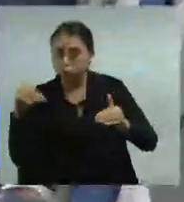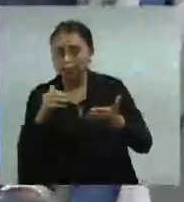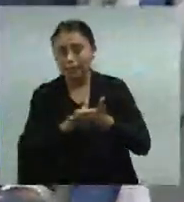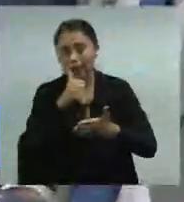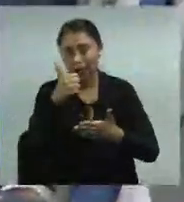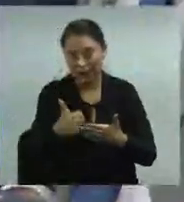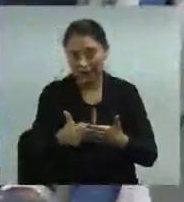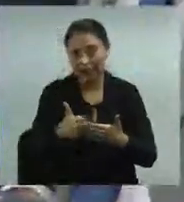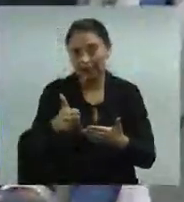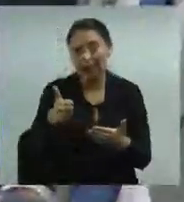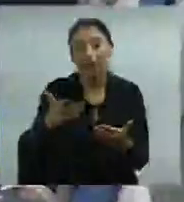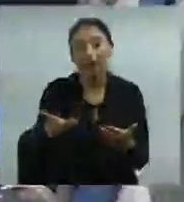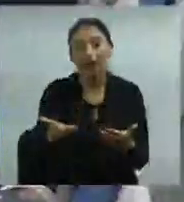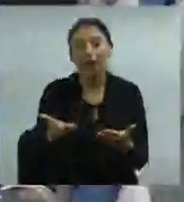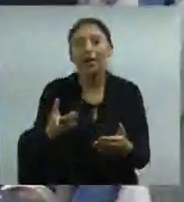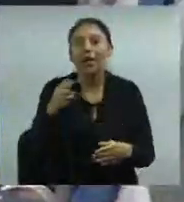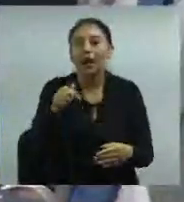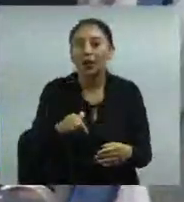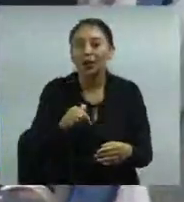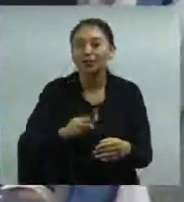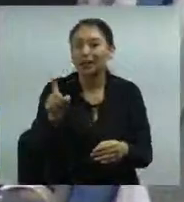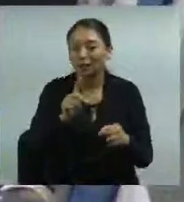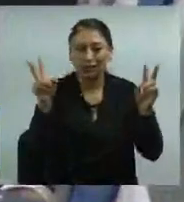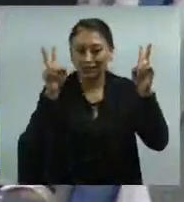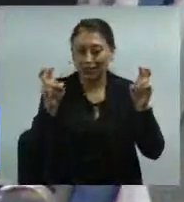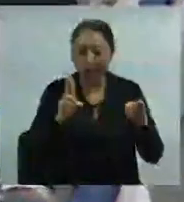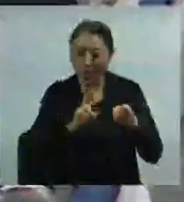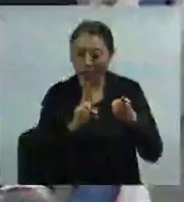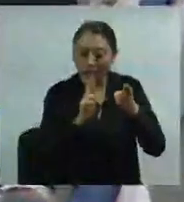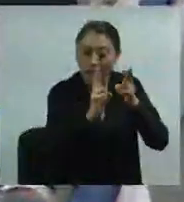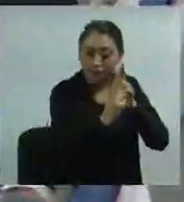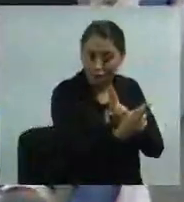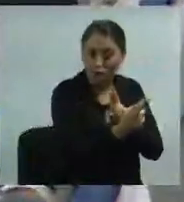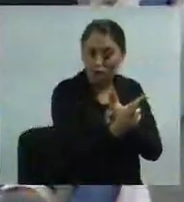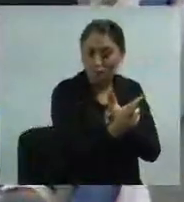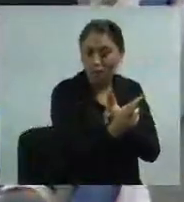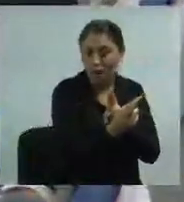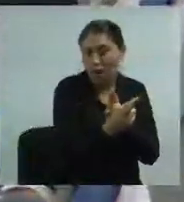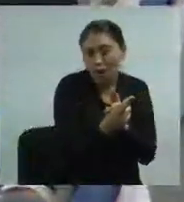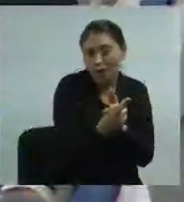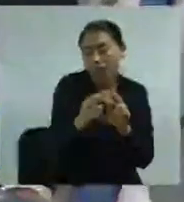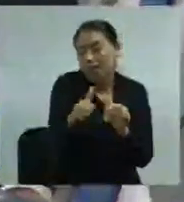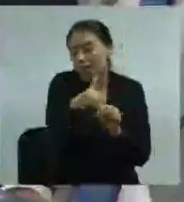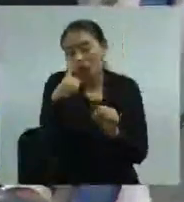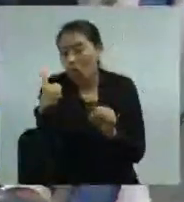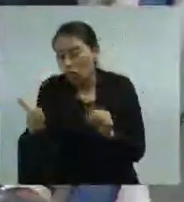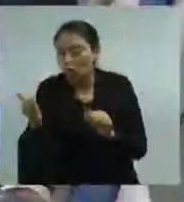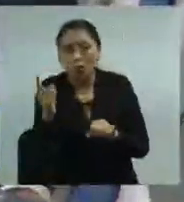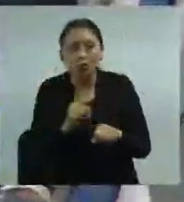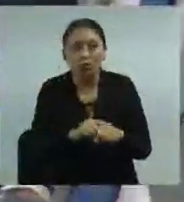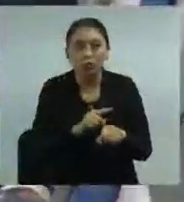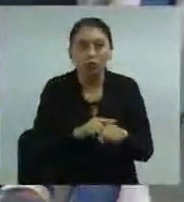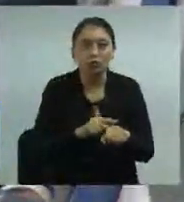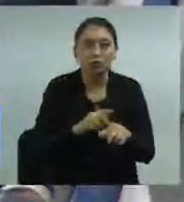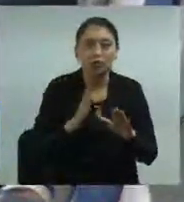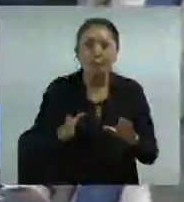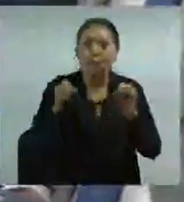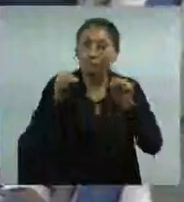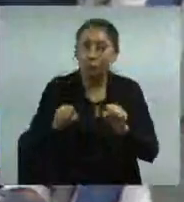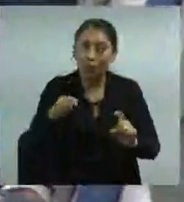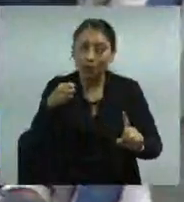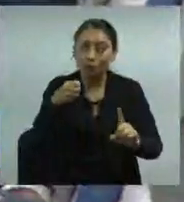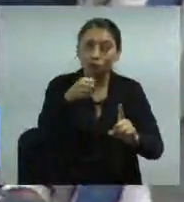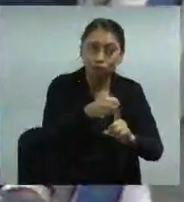van a venir las críticas que nos estamos metiendo a una reforma eminentemente casuística y muy coyuntural que pueda afectar